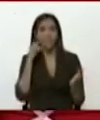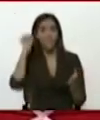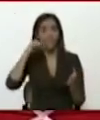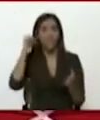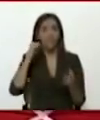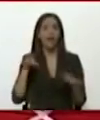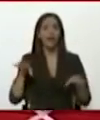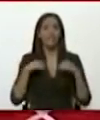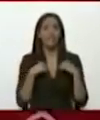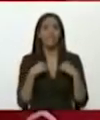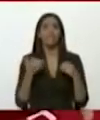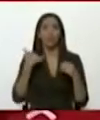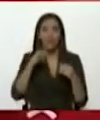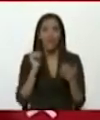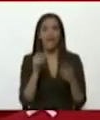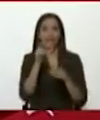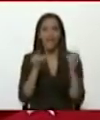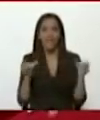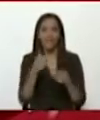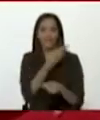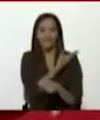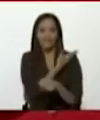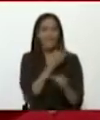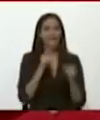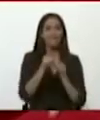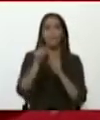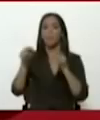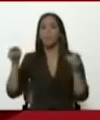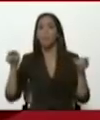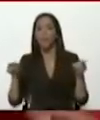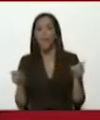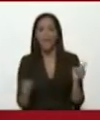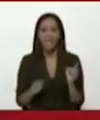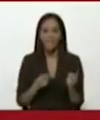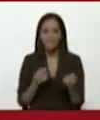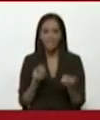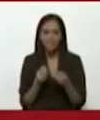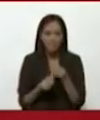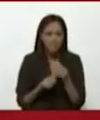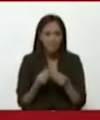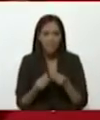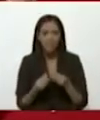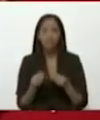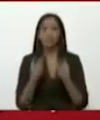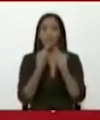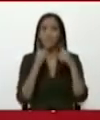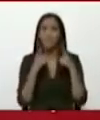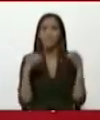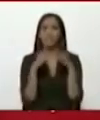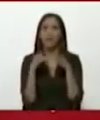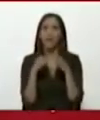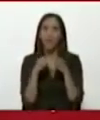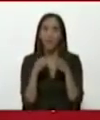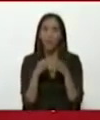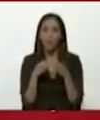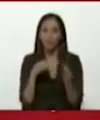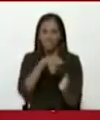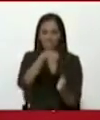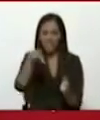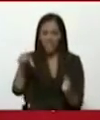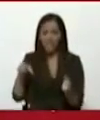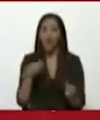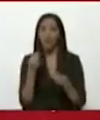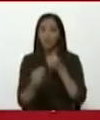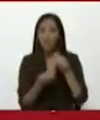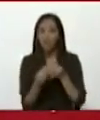video ellos reconocen que todavía queda la gente de Oscar Pérez que está por allí operando. O sea, son diferentes grupos que están operando. El llamado